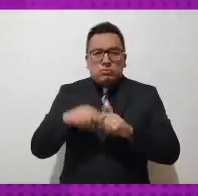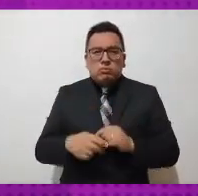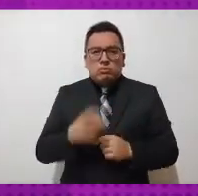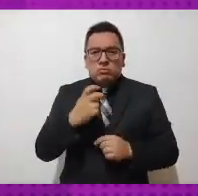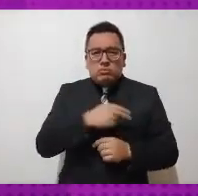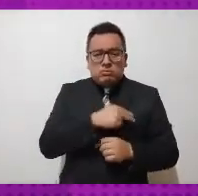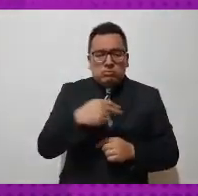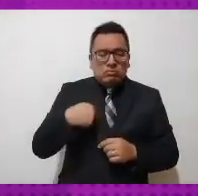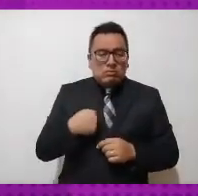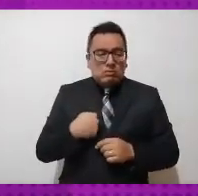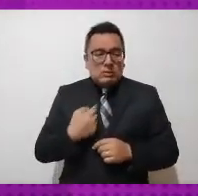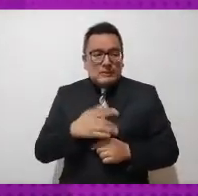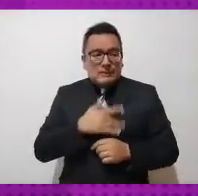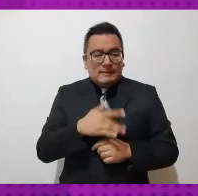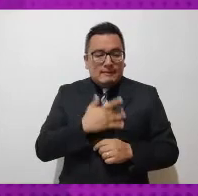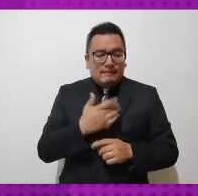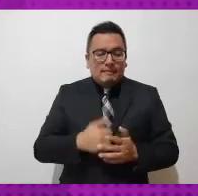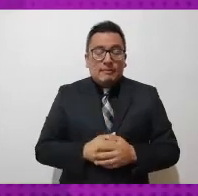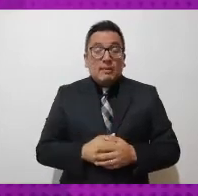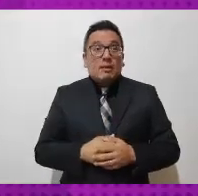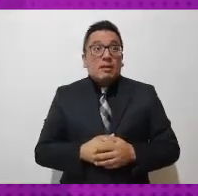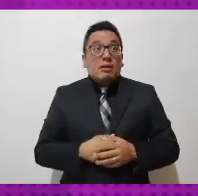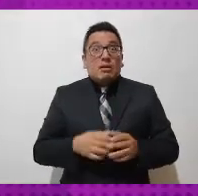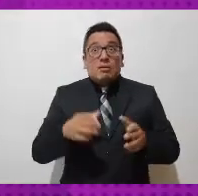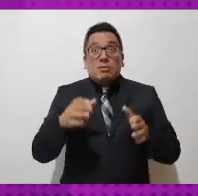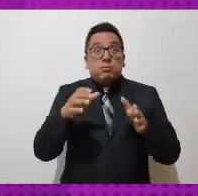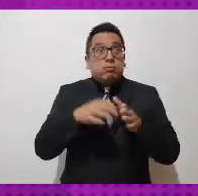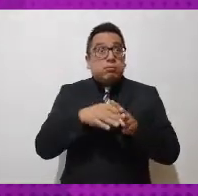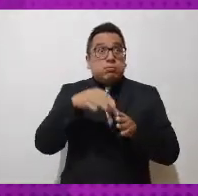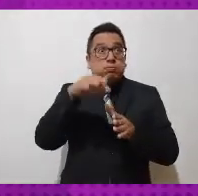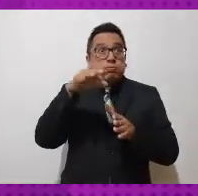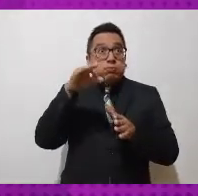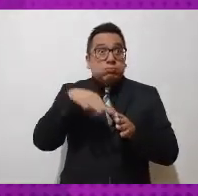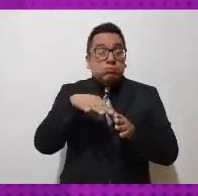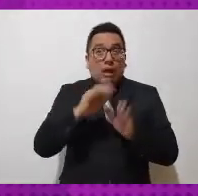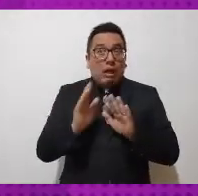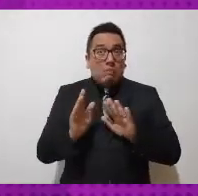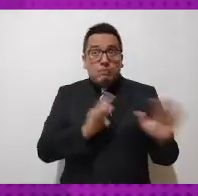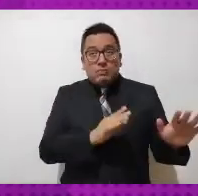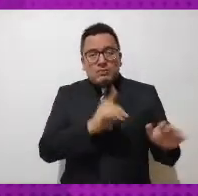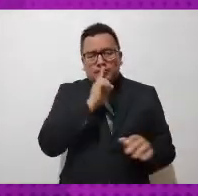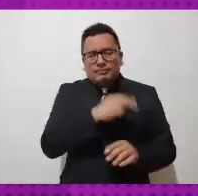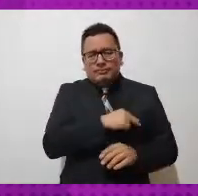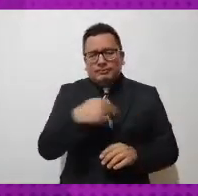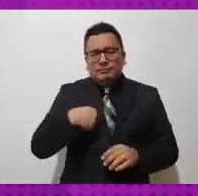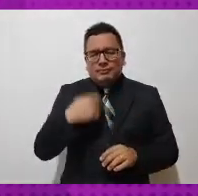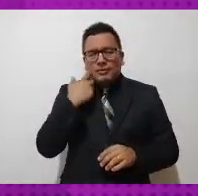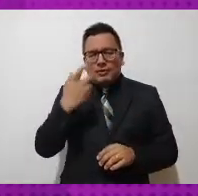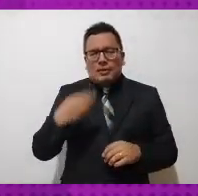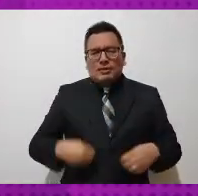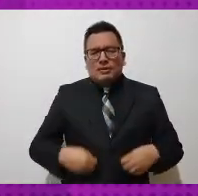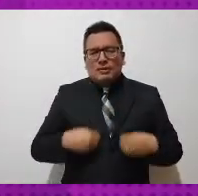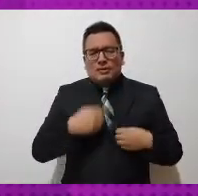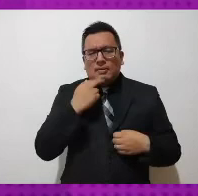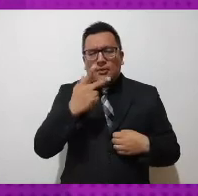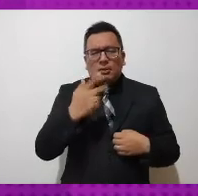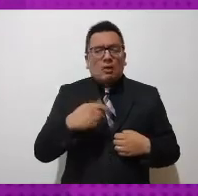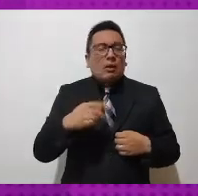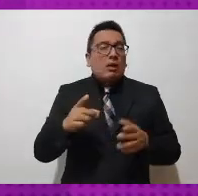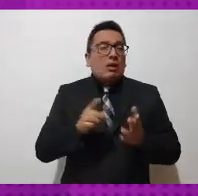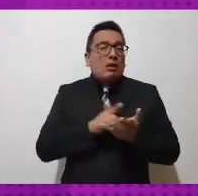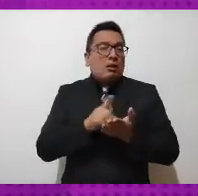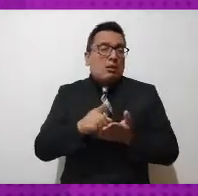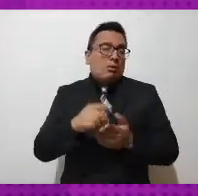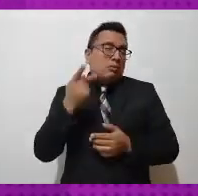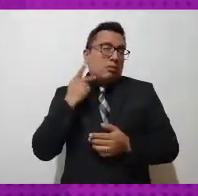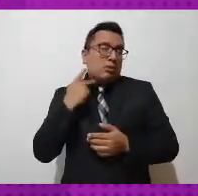uno nunca deja, ¿no?, la pasión por lo electoral, porque es la base de la construcción de una sociedad mejor, los derechos